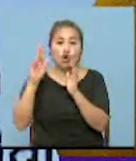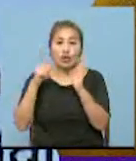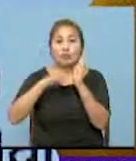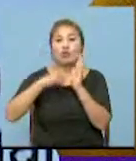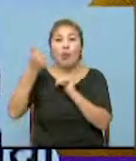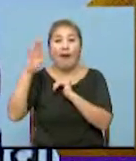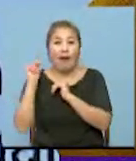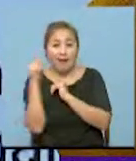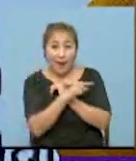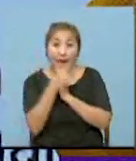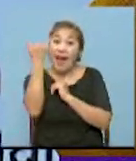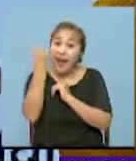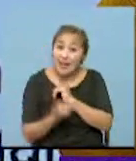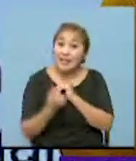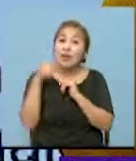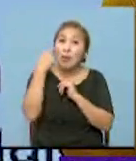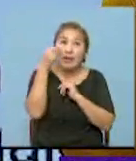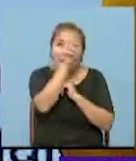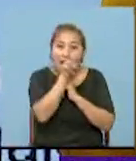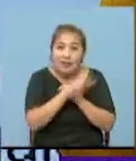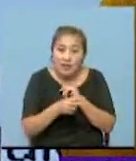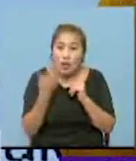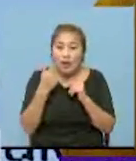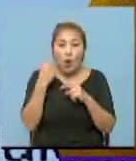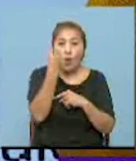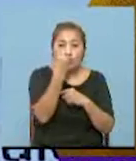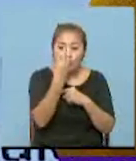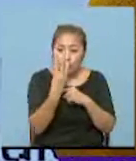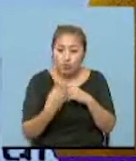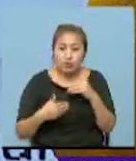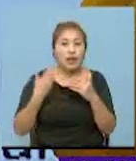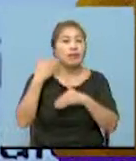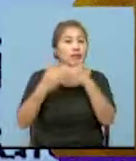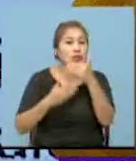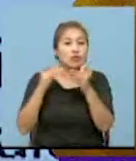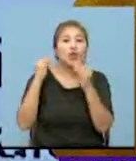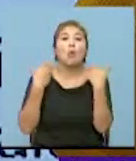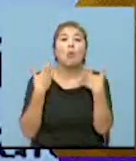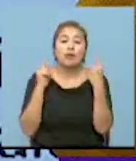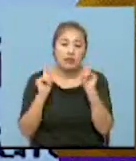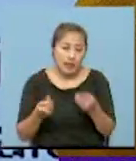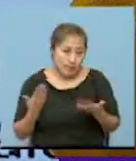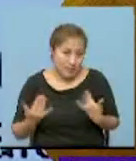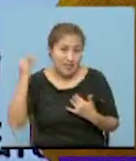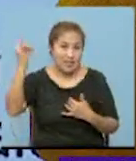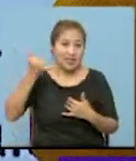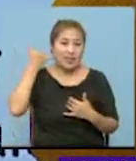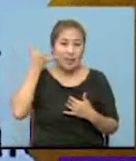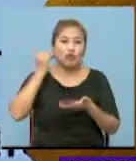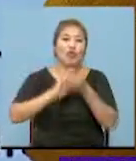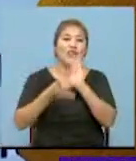www.pami.org.ar. Allí va a encontrar la guía de activación para orientarse paso a paso, pero también la puede activar llamando de